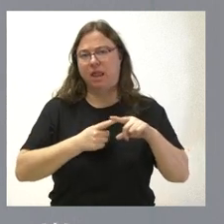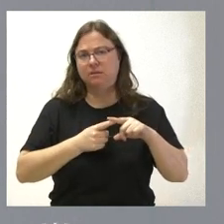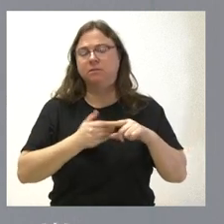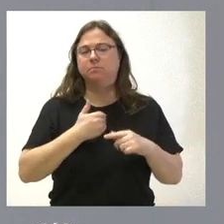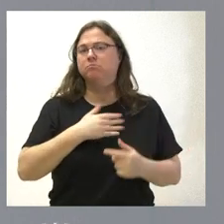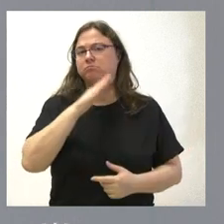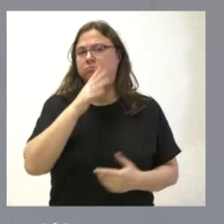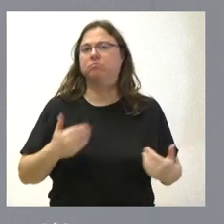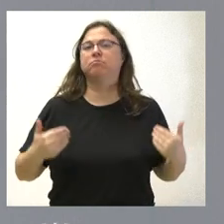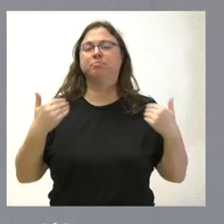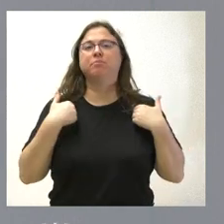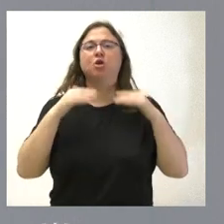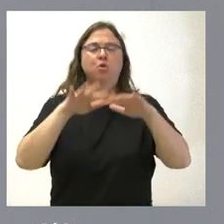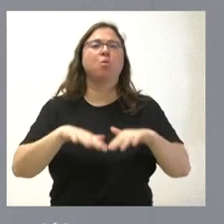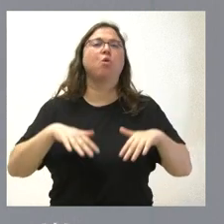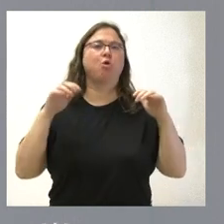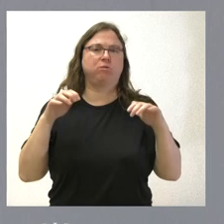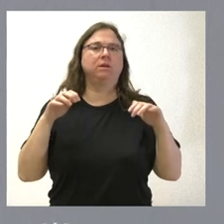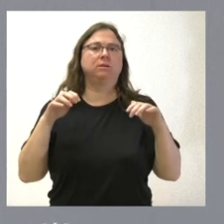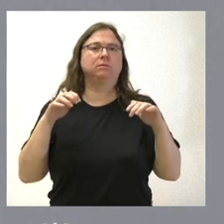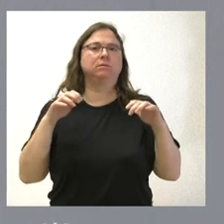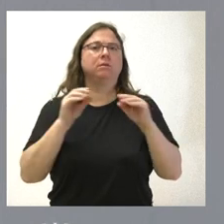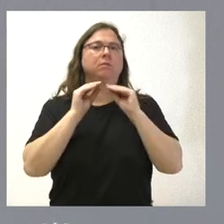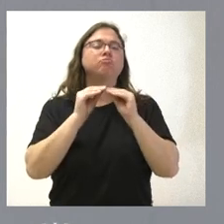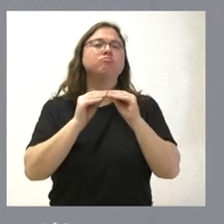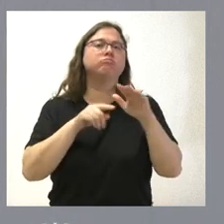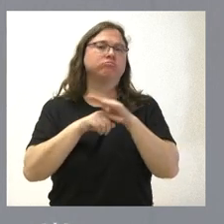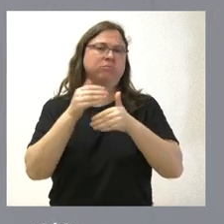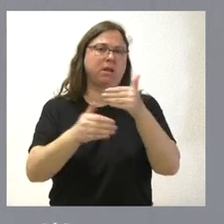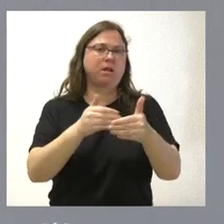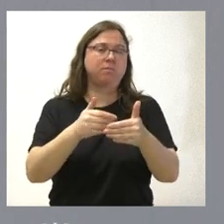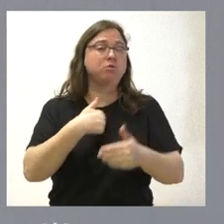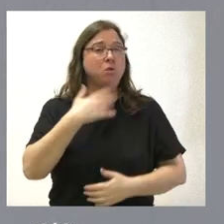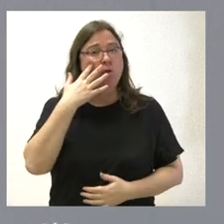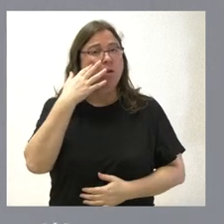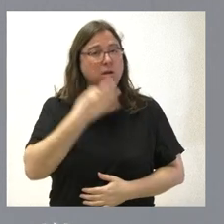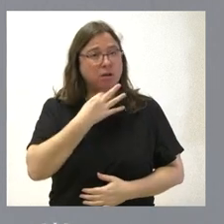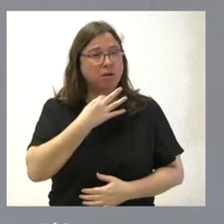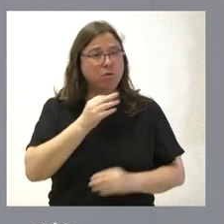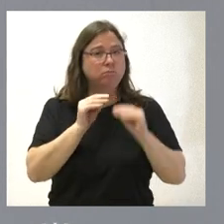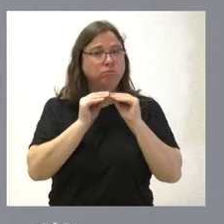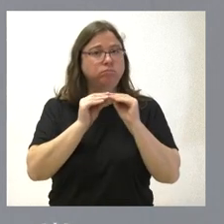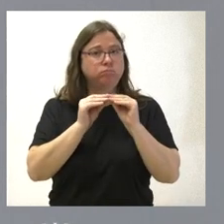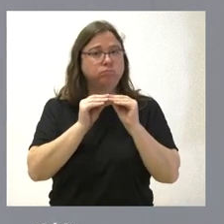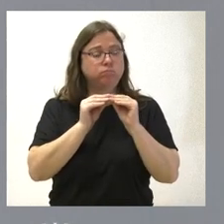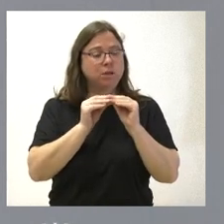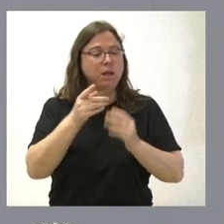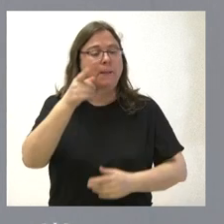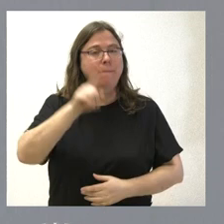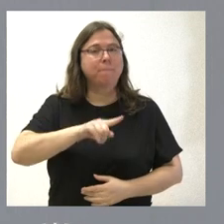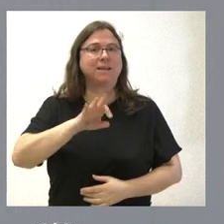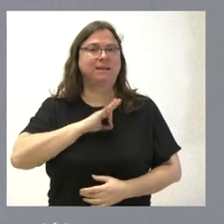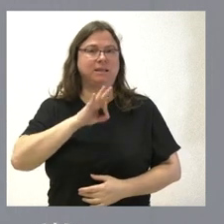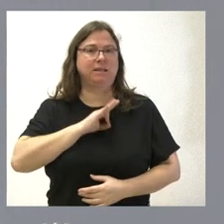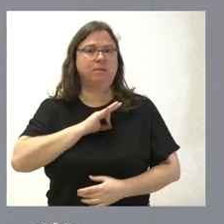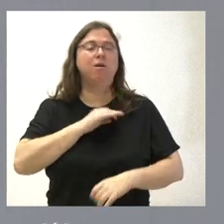tanto corresponde a las Cortes el establecer los trámites pero yo creo que se habilitó si no recuerdo mal este mes de enero para el trabajo